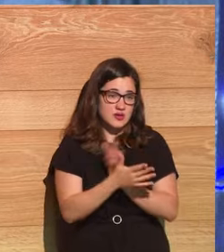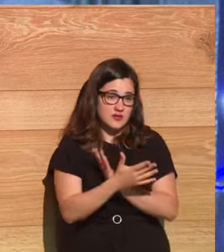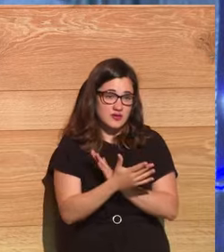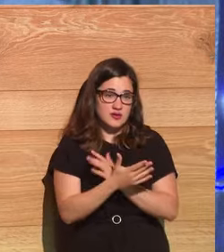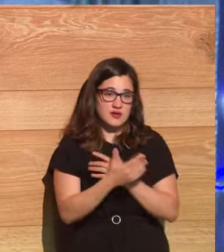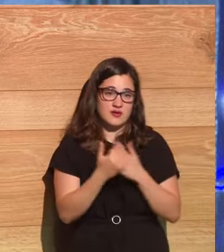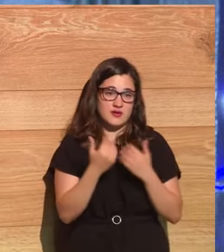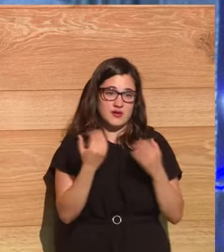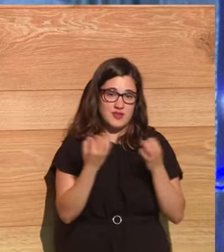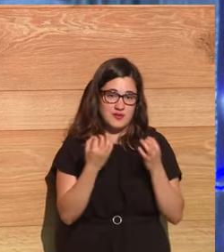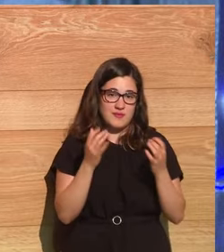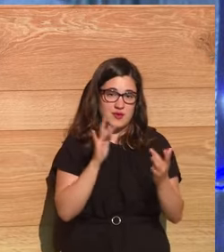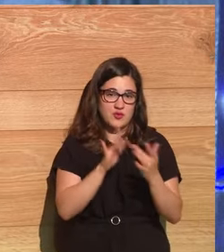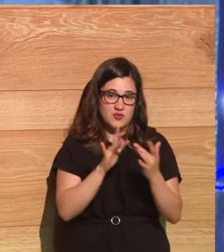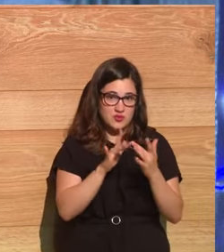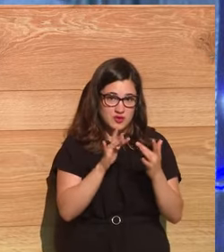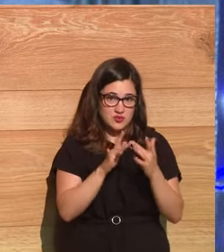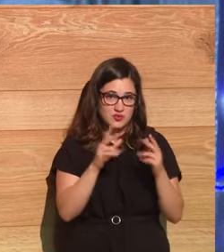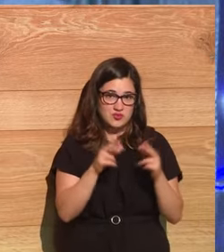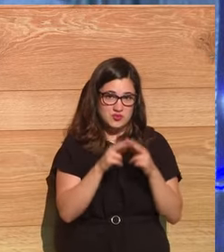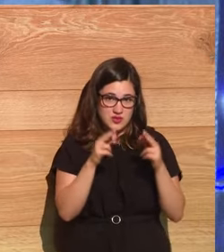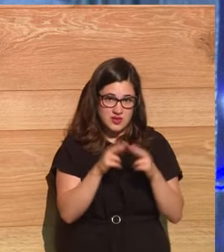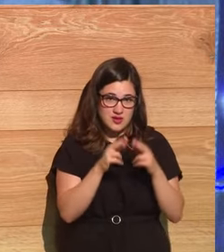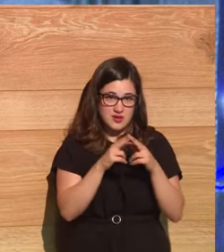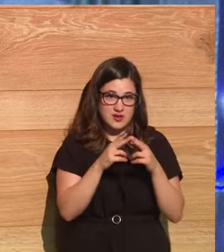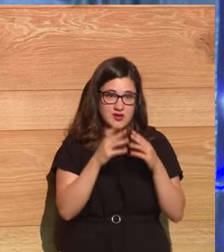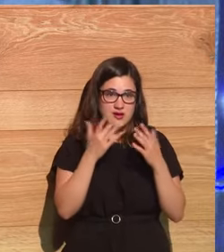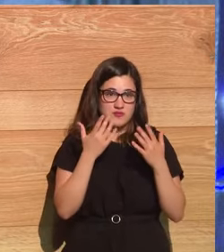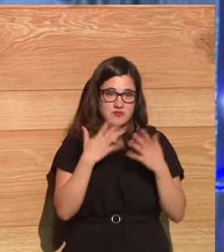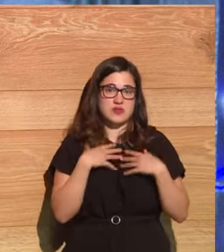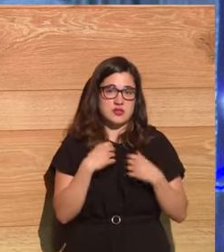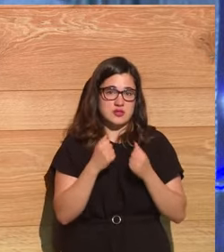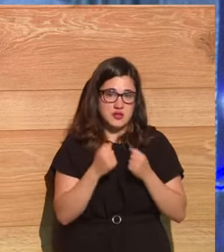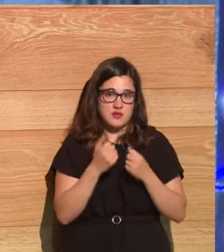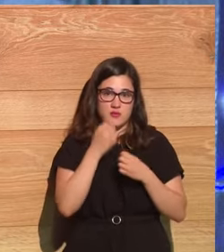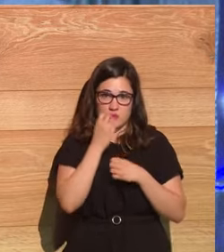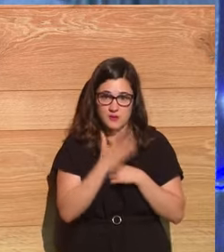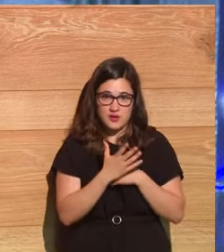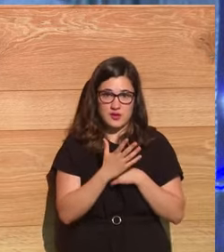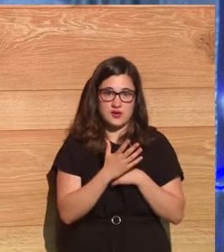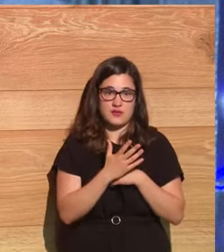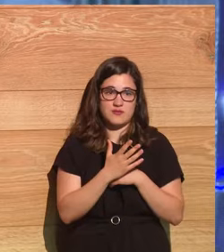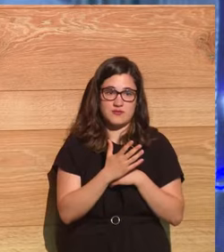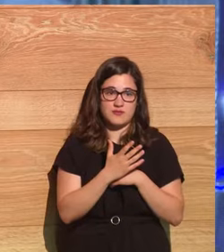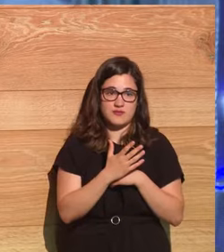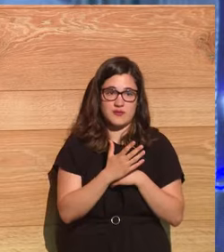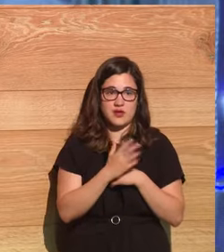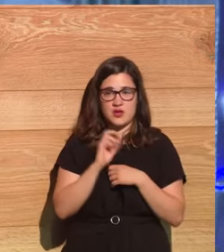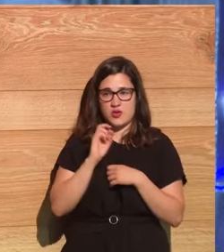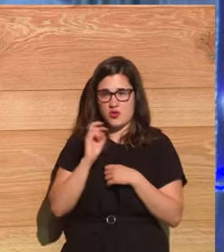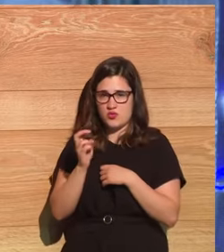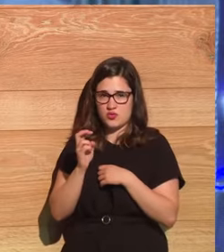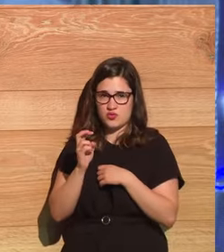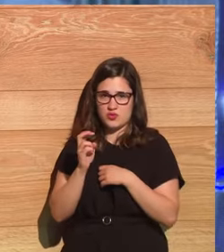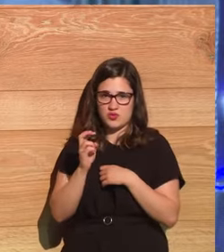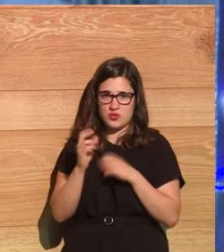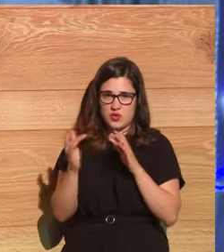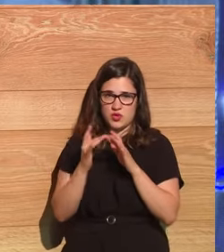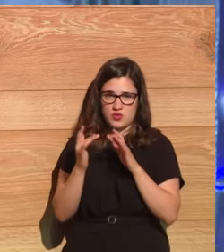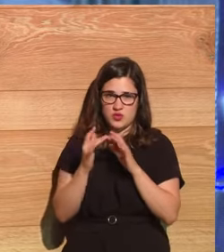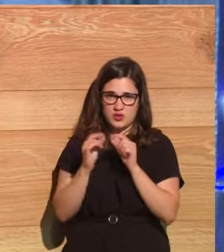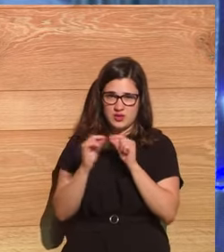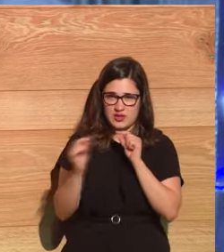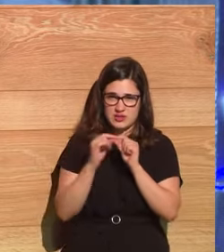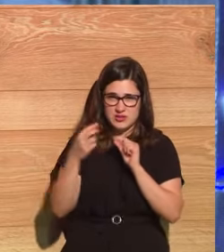sociabilidad sana y buena, esa hipersociabilidad anonimizada pues es disfuncional, pero también si